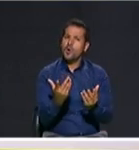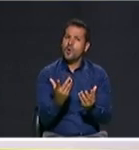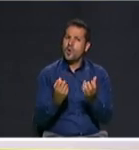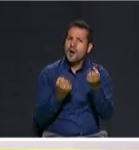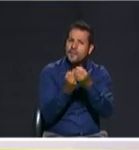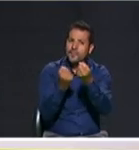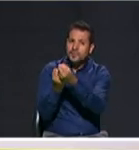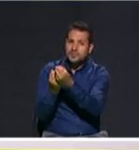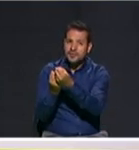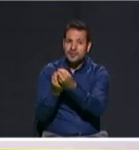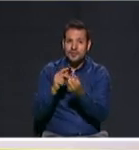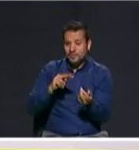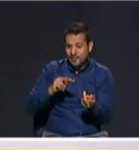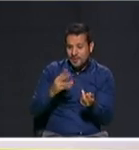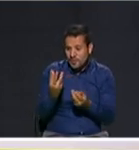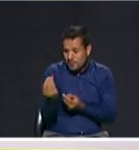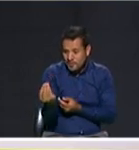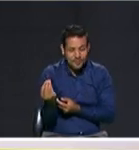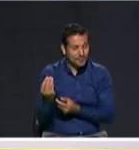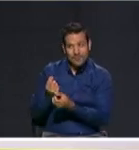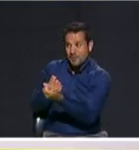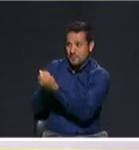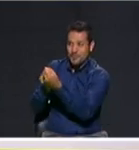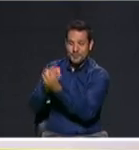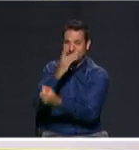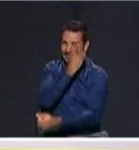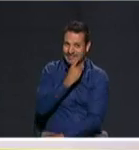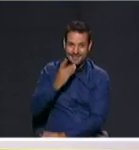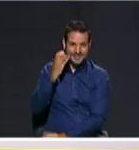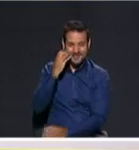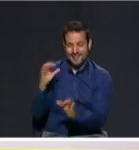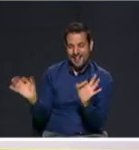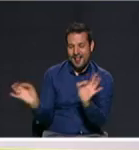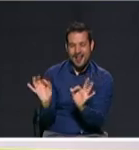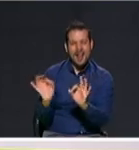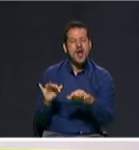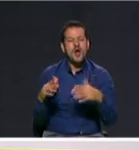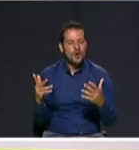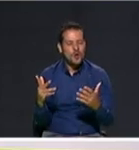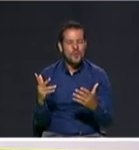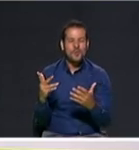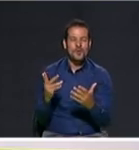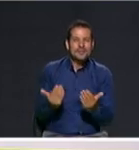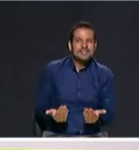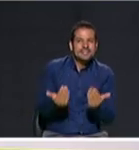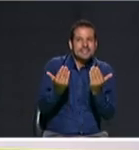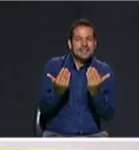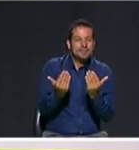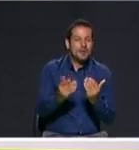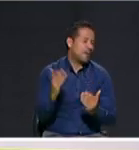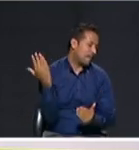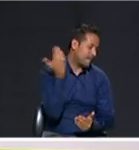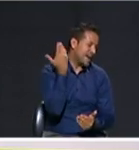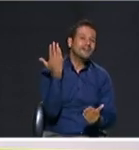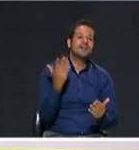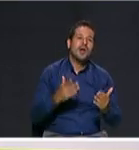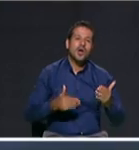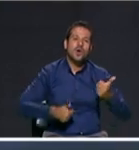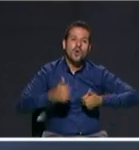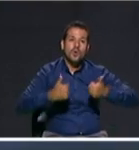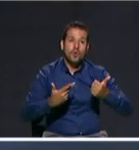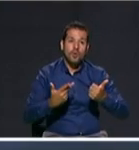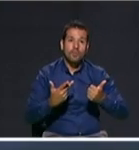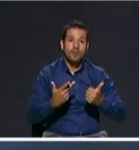pertenecer a un partido que no apoyó en su momento la candidatura de iván duque y por el contrario te pertenece al partido que es de sergio fajardo que ocupó el